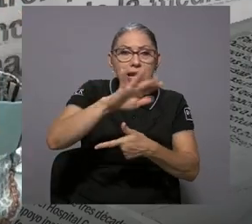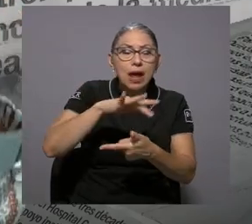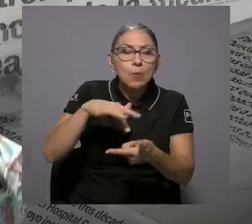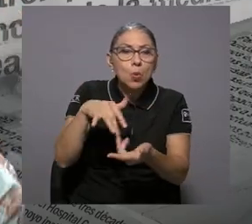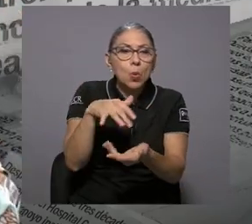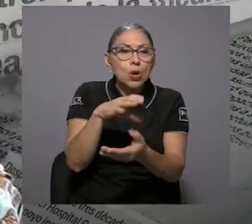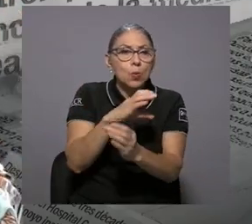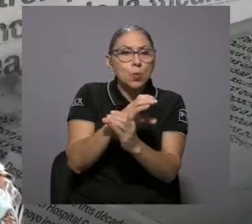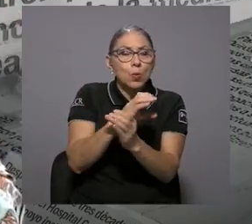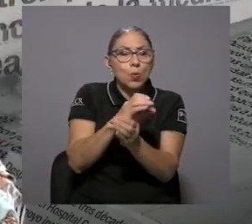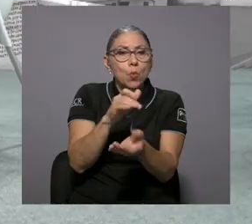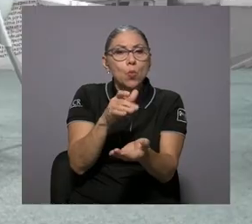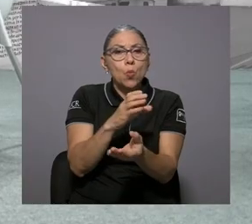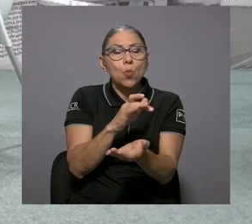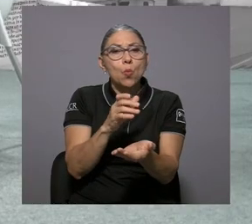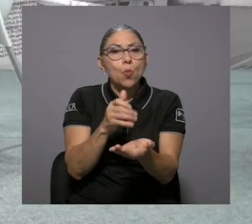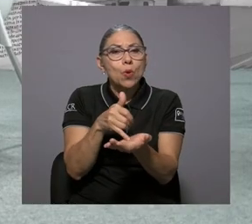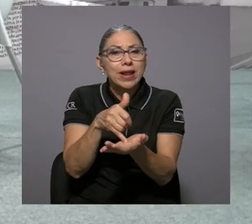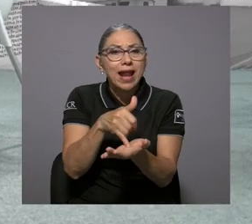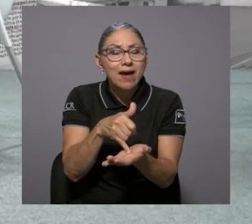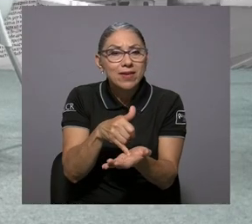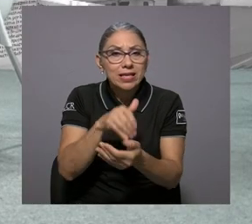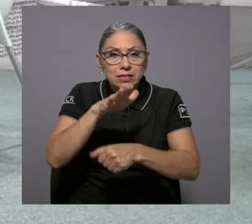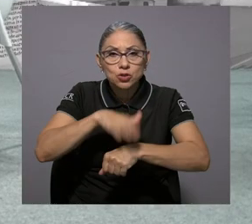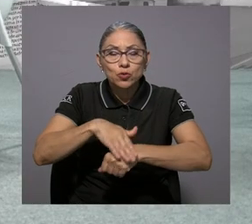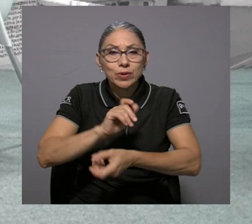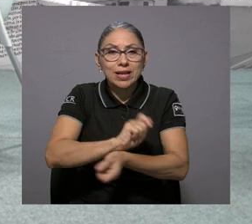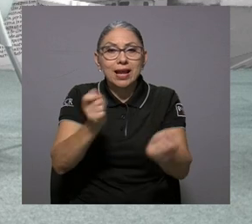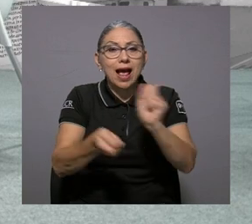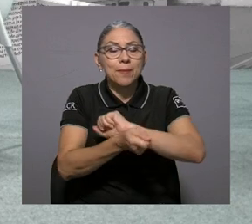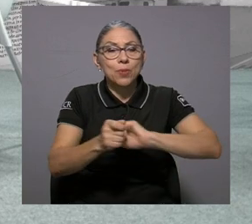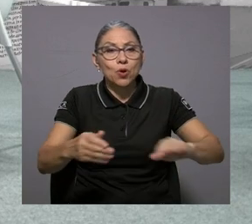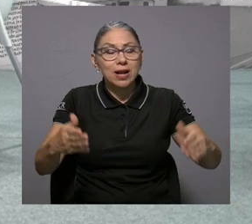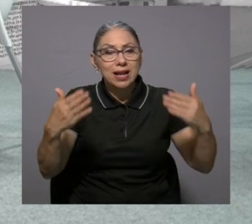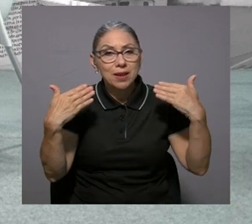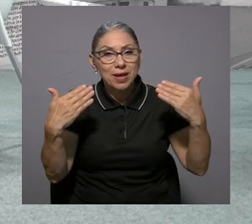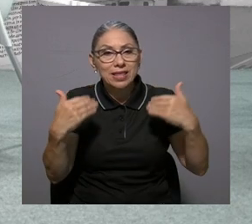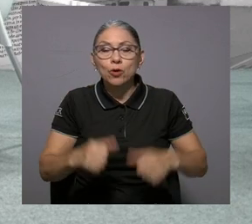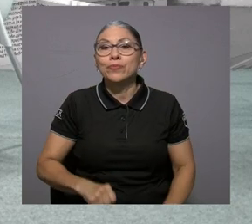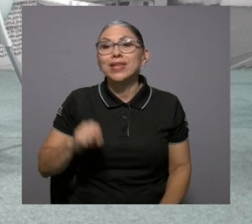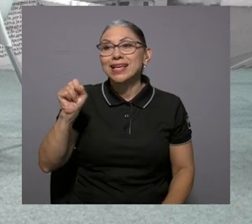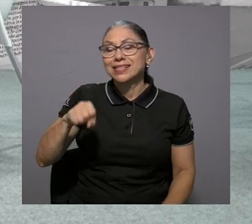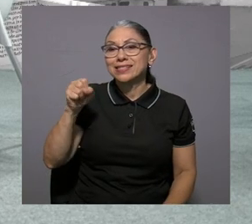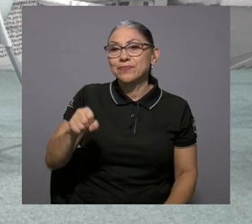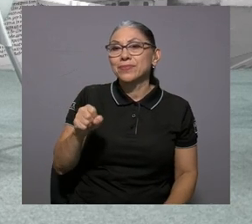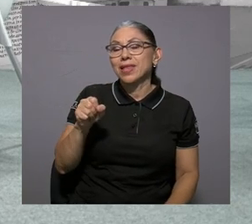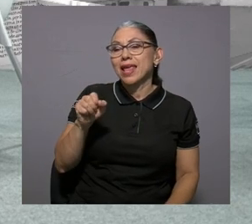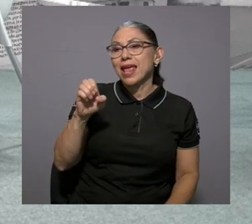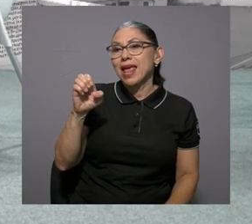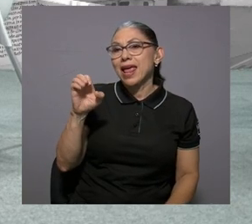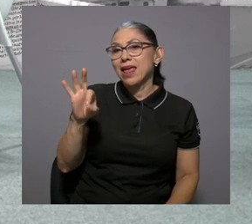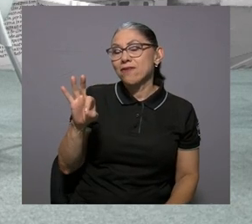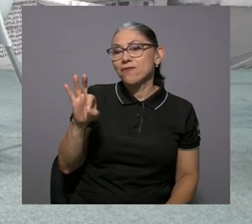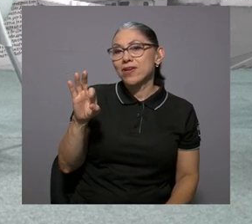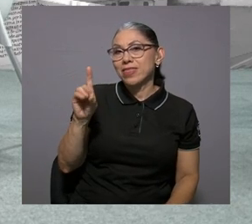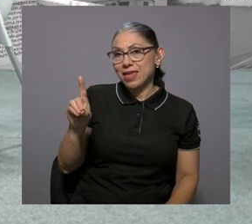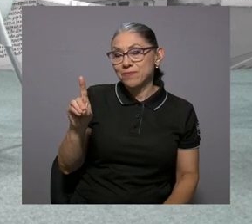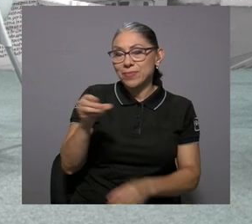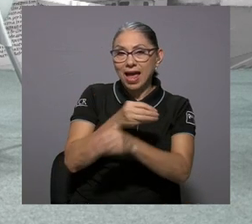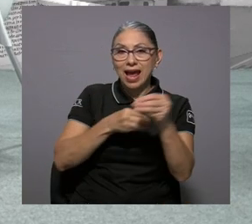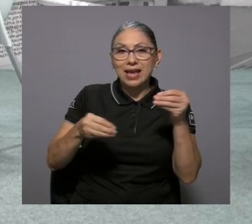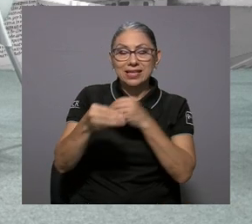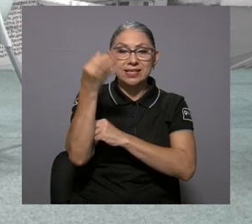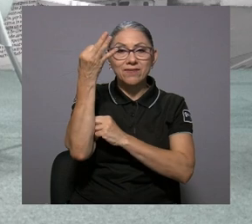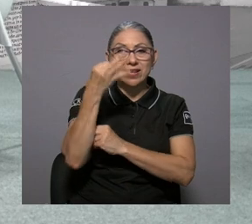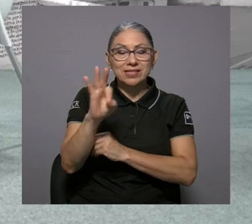al cambio climático. Sí, bueno, el mandato de la AFD, de la Agencia Francesa